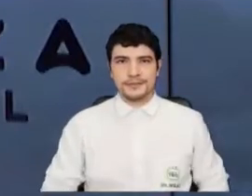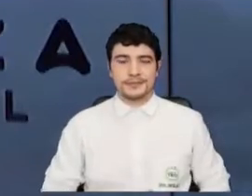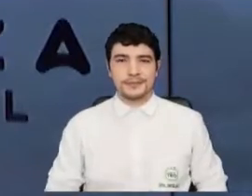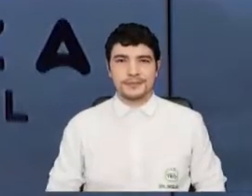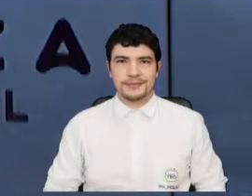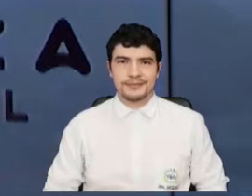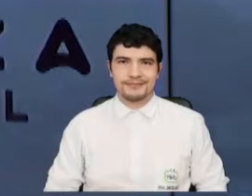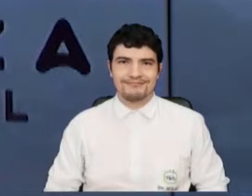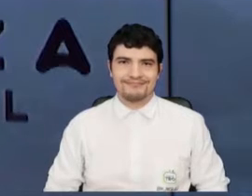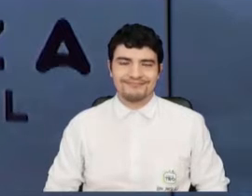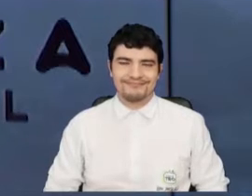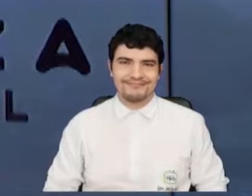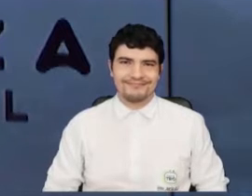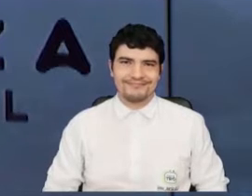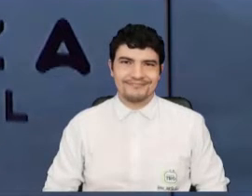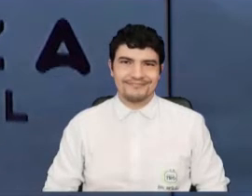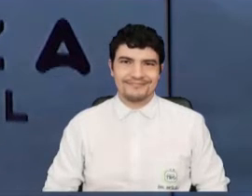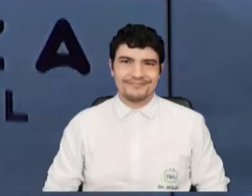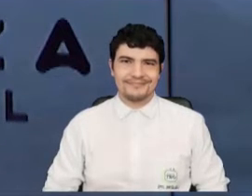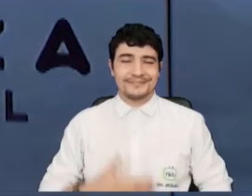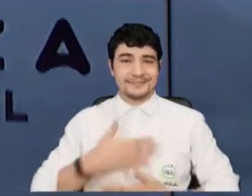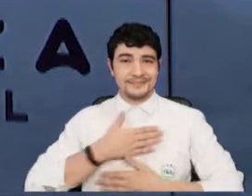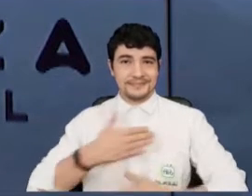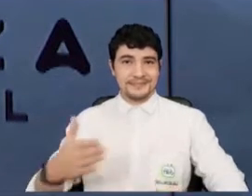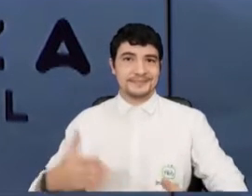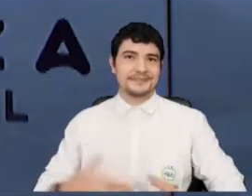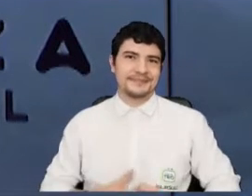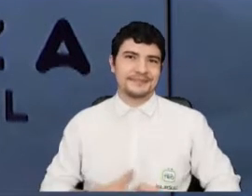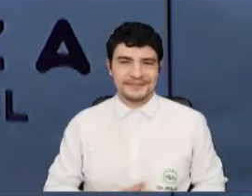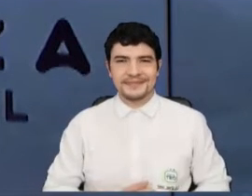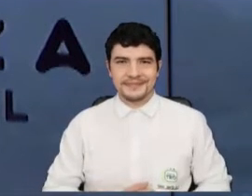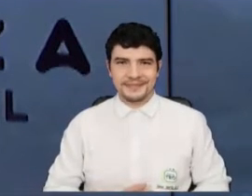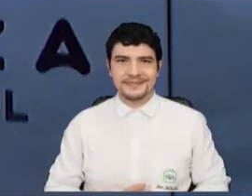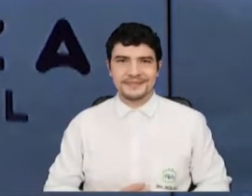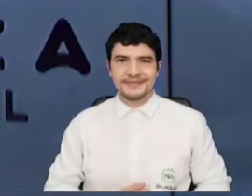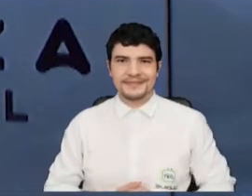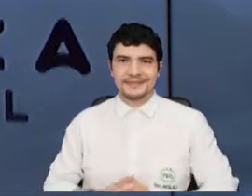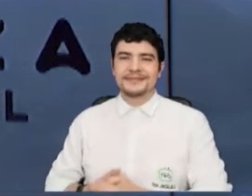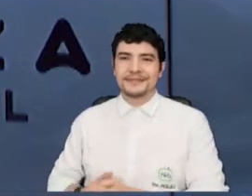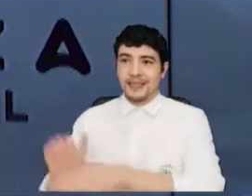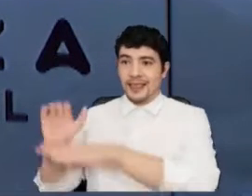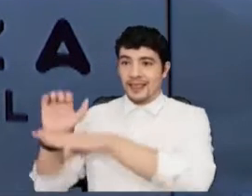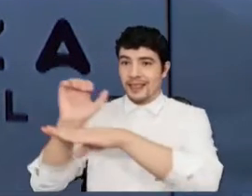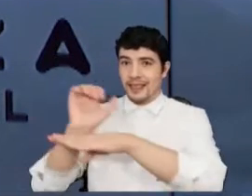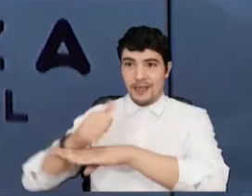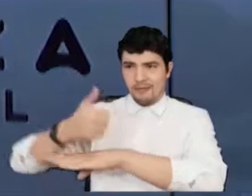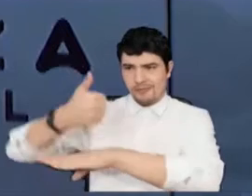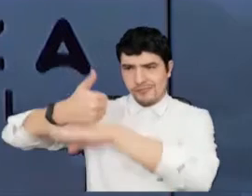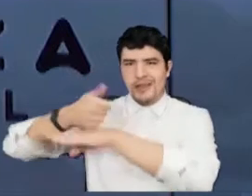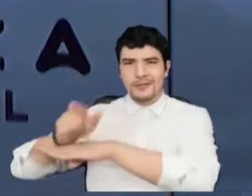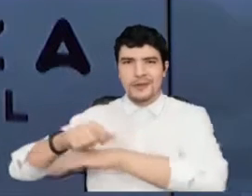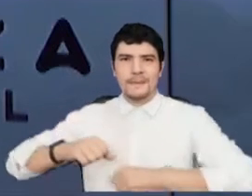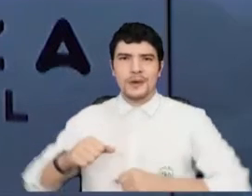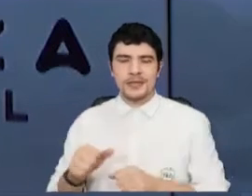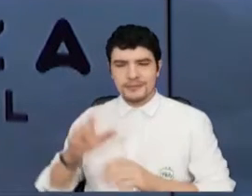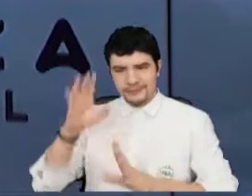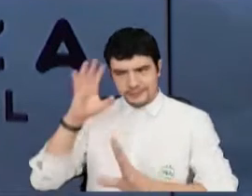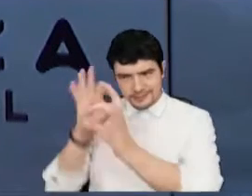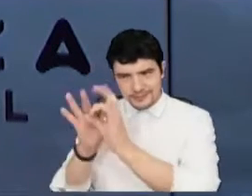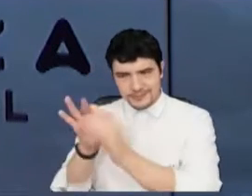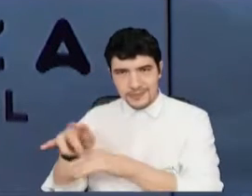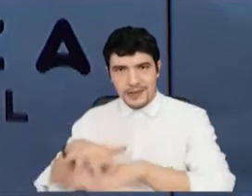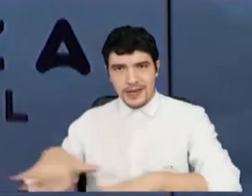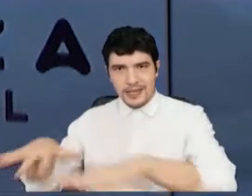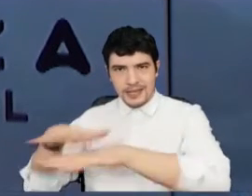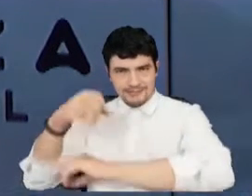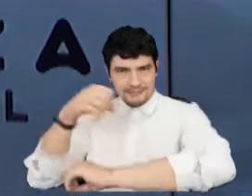¿Qué tal? Un cordial saludo. Las autoridades de Bogotá y el departamento tienen la lupa puesta en Corabastos, pues varias personas han